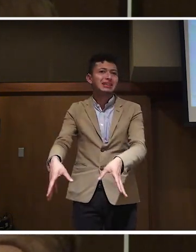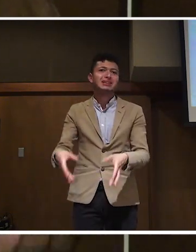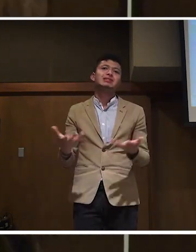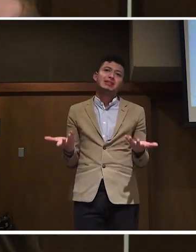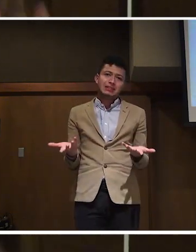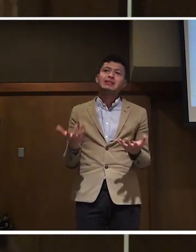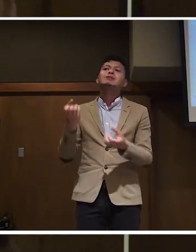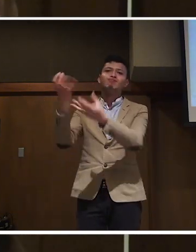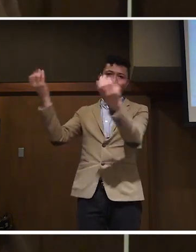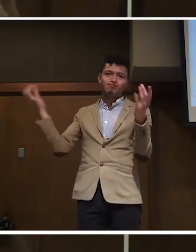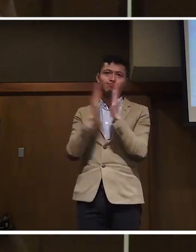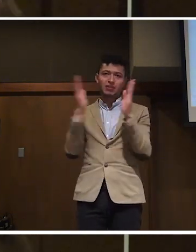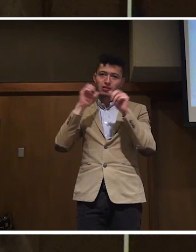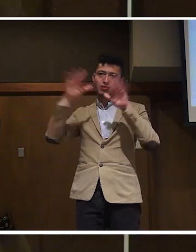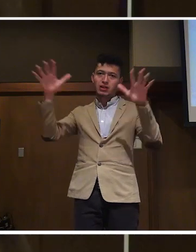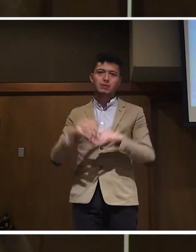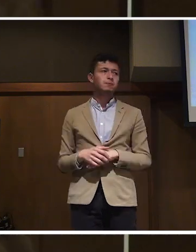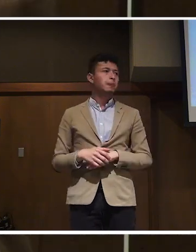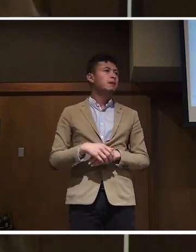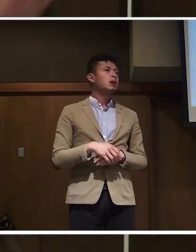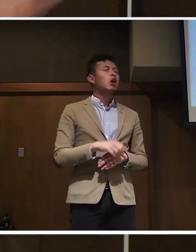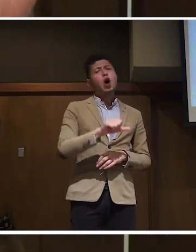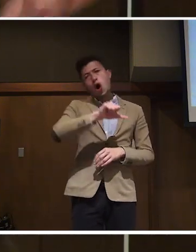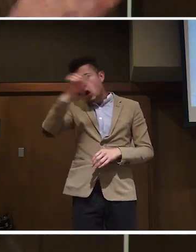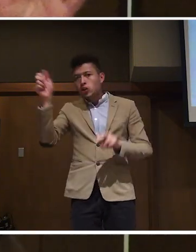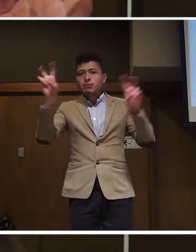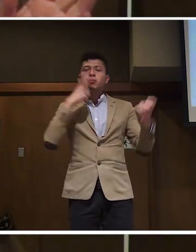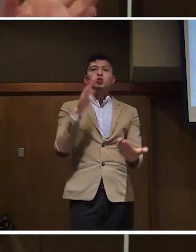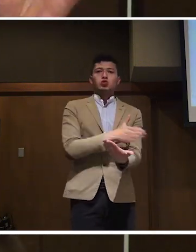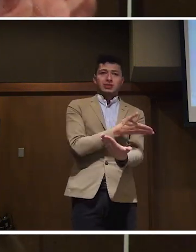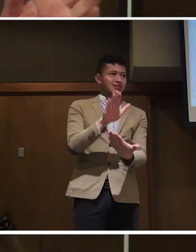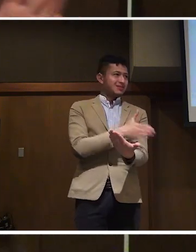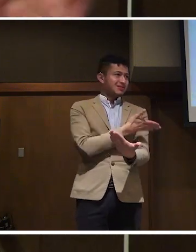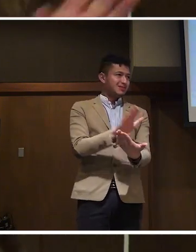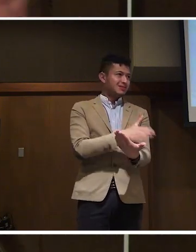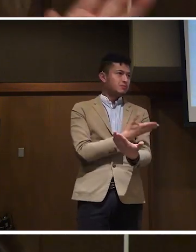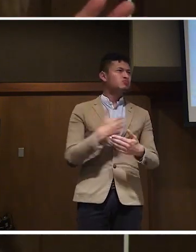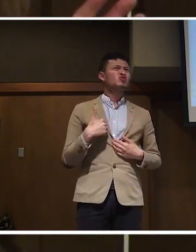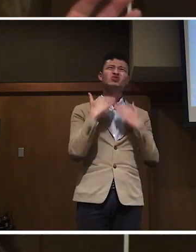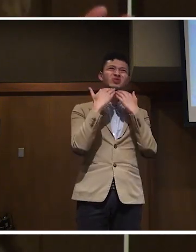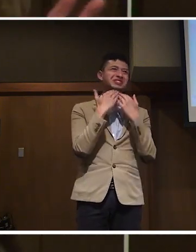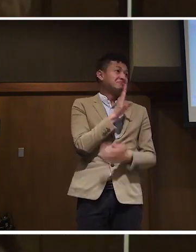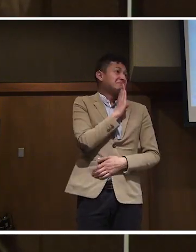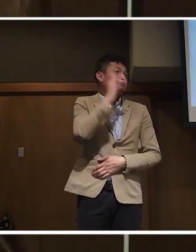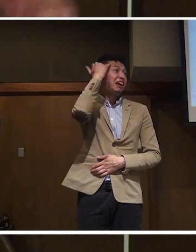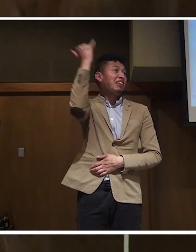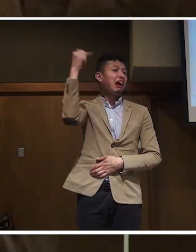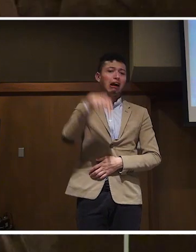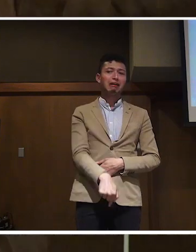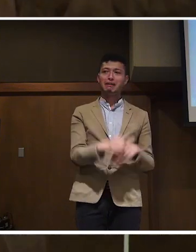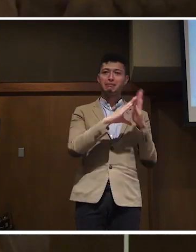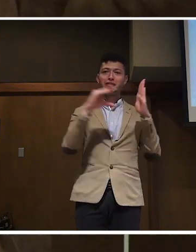Decíamos, la otra es música. La biblioteca también, yo francamente no sé por qué alguien decidió de pronto